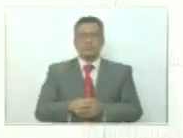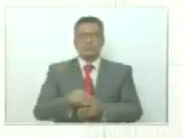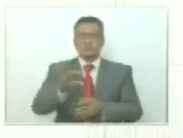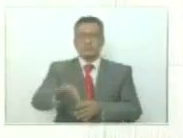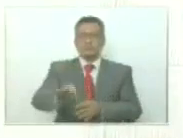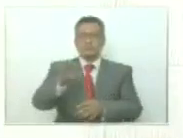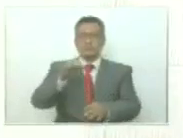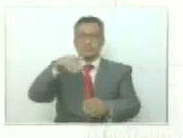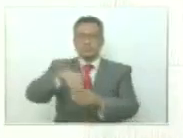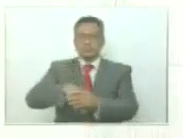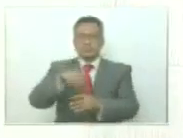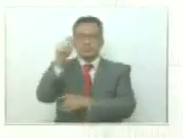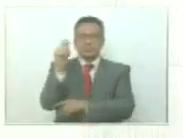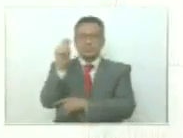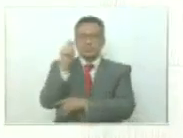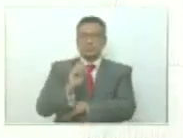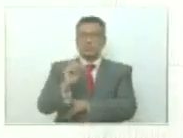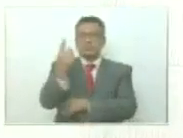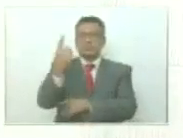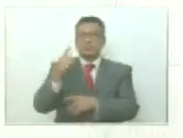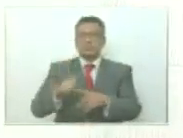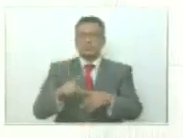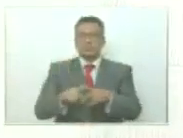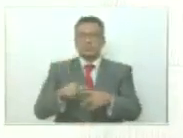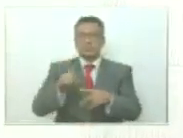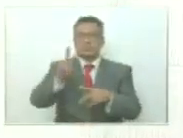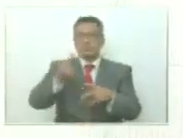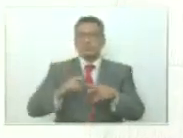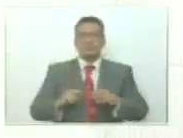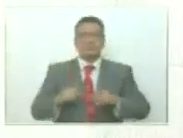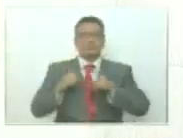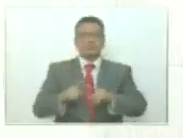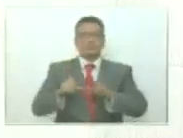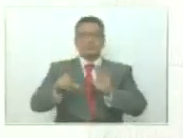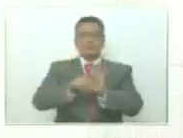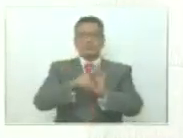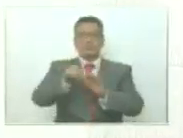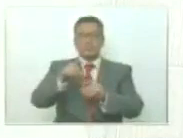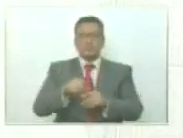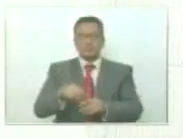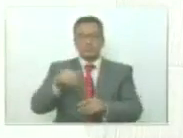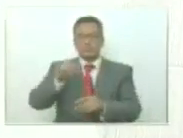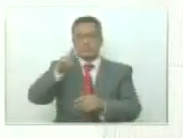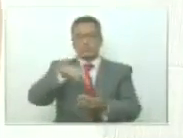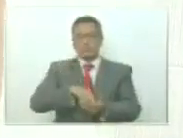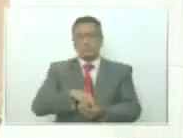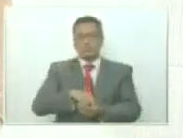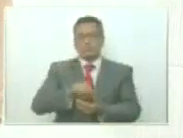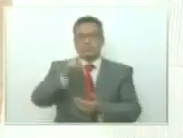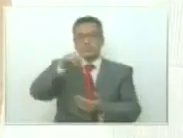electo diputado principal en 2 periodos legislativos entre los años